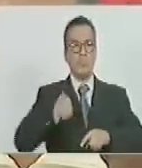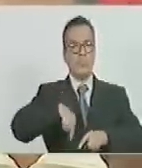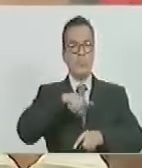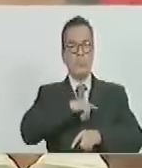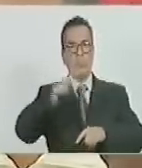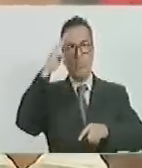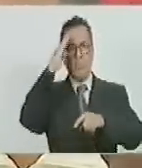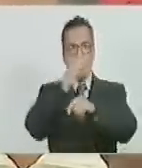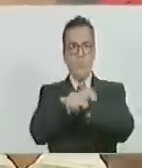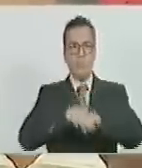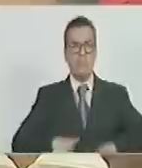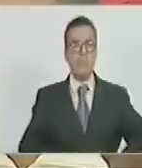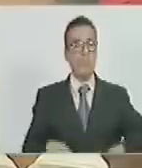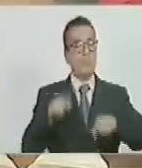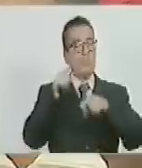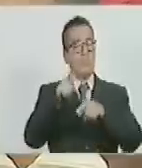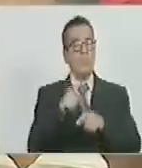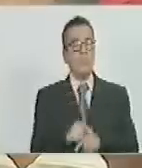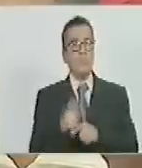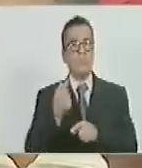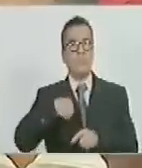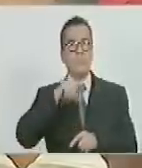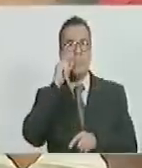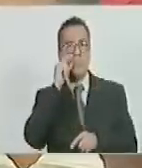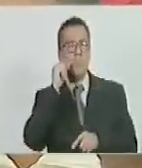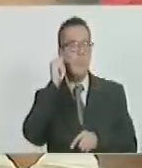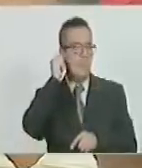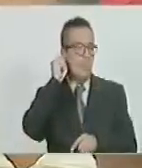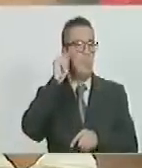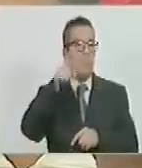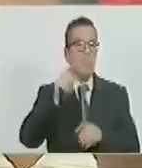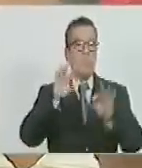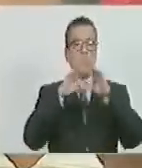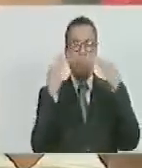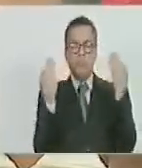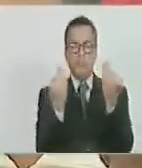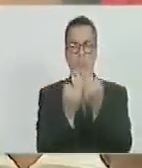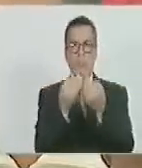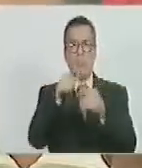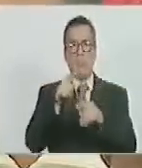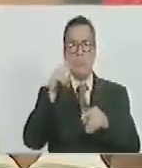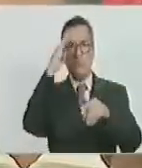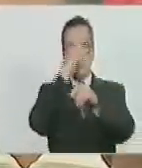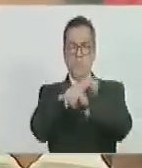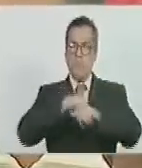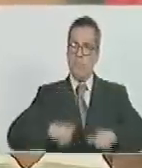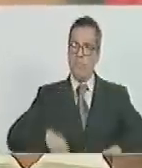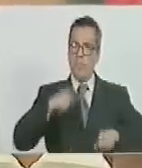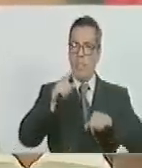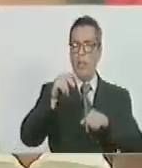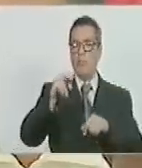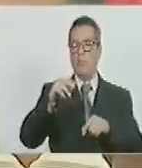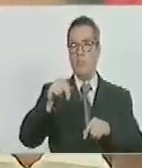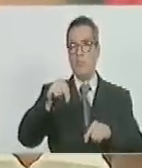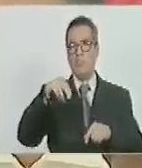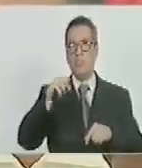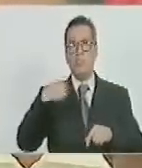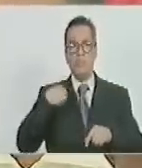Guardia Bolivariana de Venezuela, nuestros hombres, nuestras mujeres, la familia Guardia Nacional Bolivariana, el cual muy